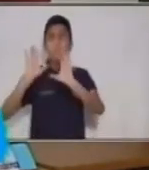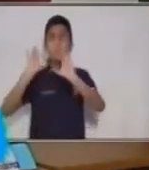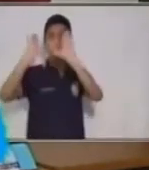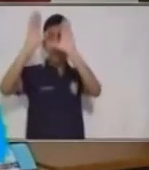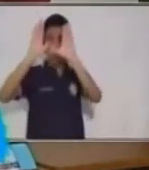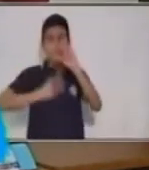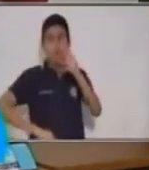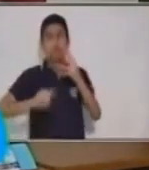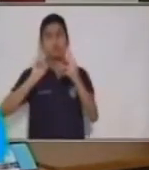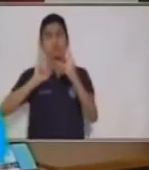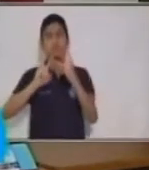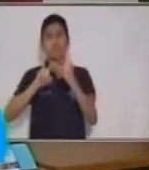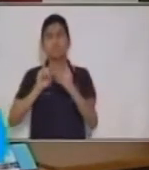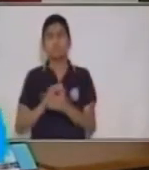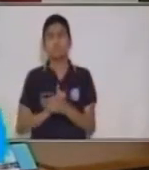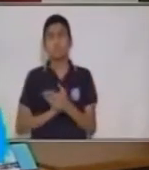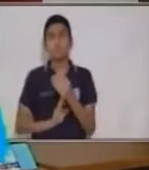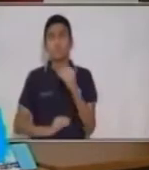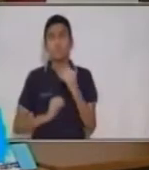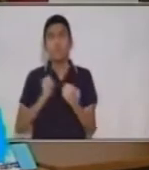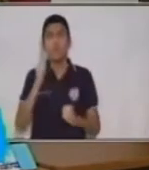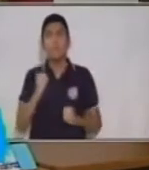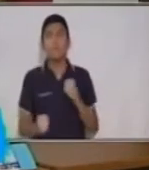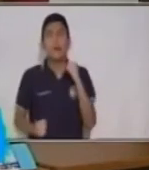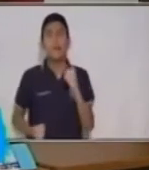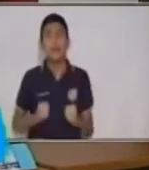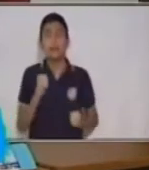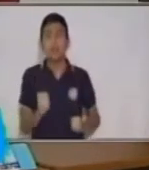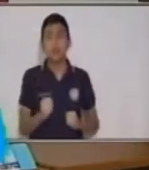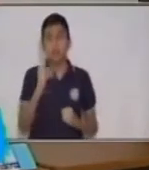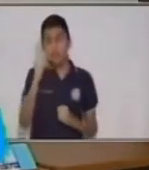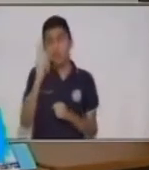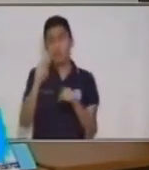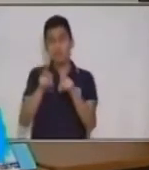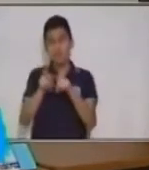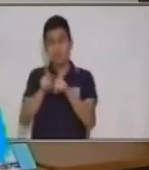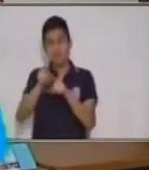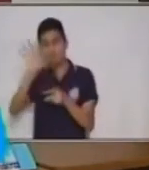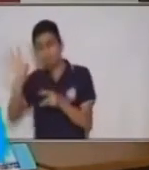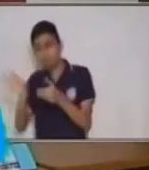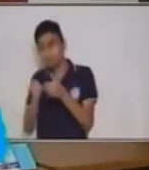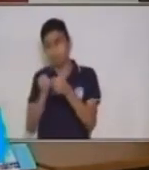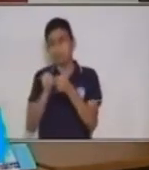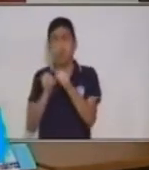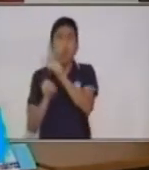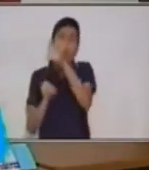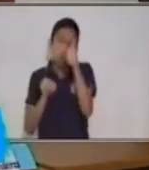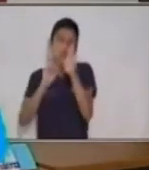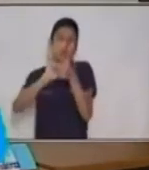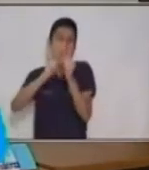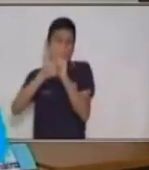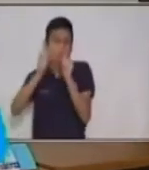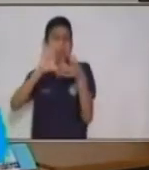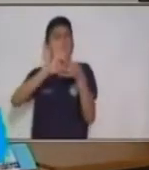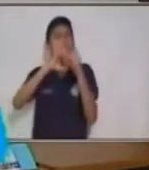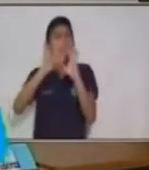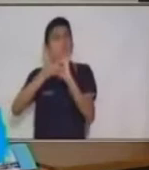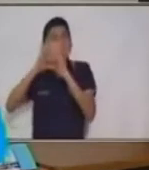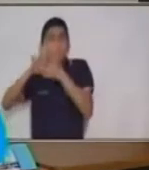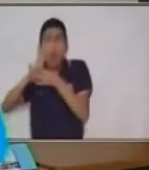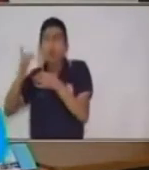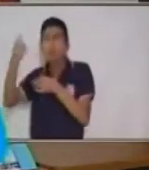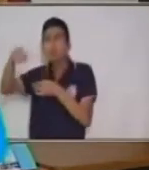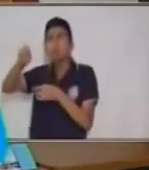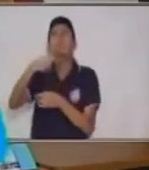baloncesto, maratón, y en este caso también tenemos lo que es que no les gusta ningún deporte de los que mencionamos